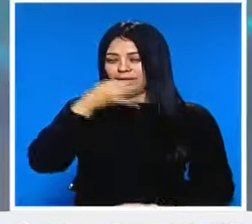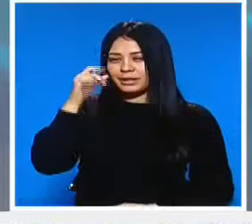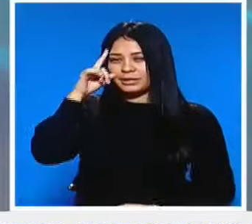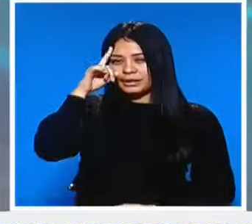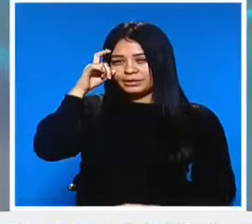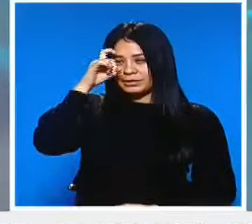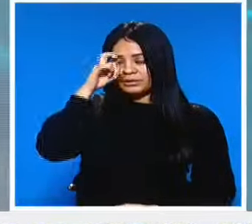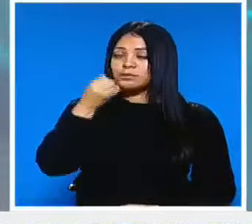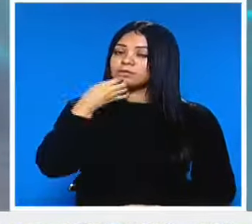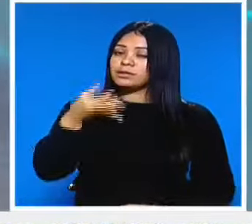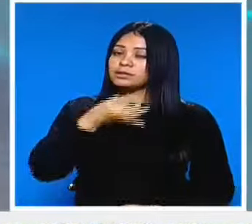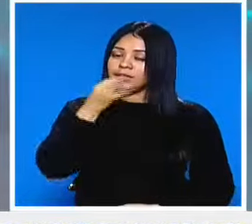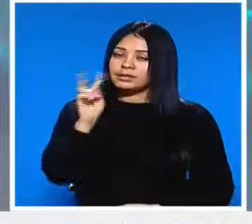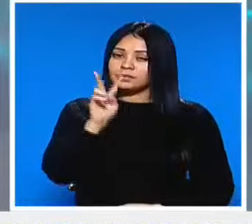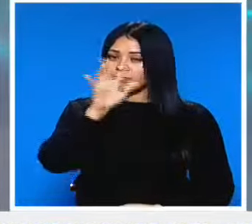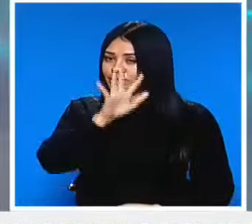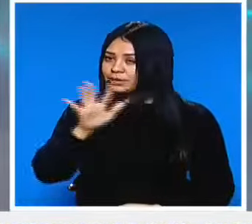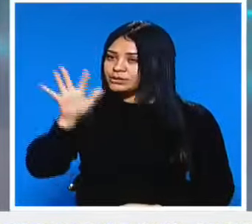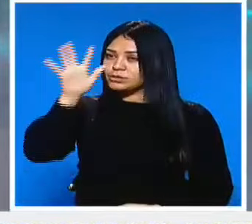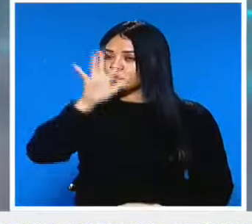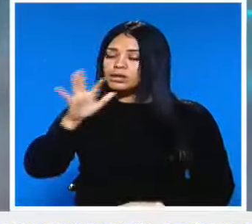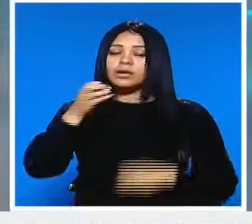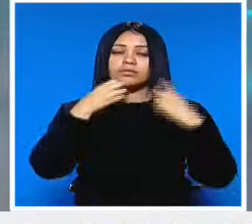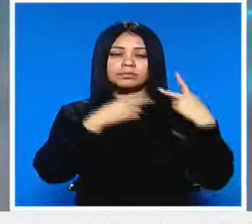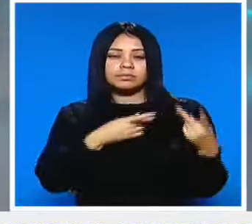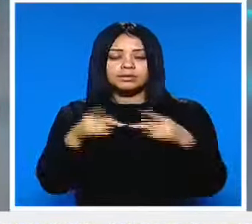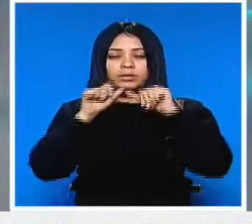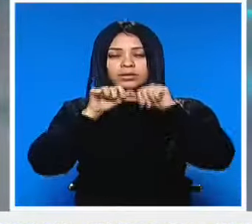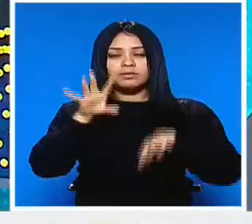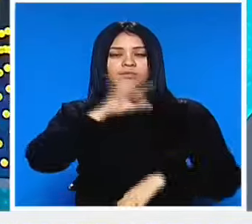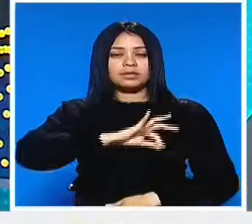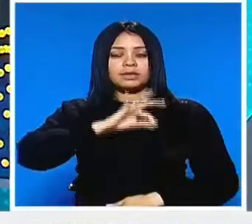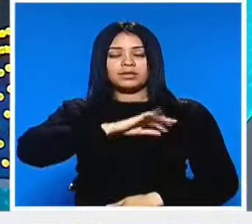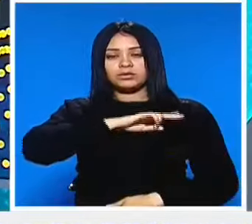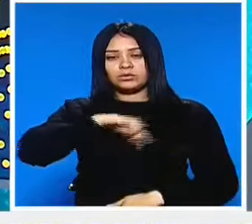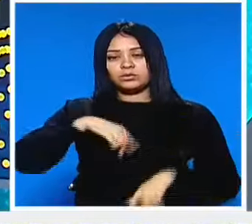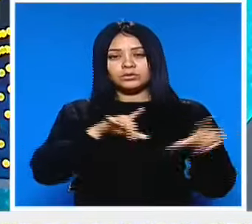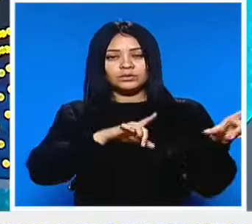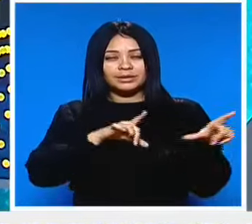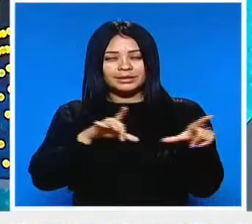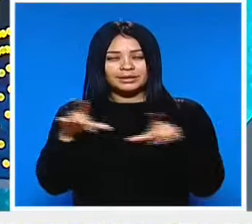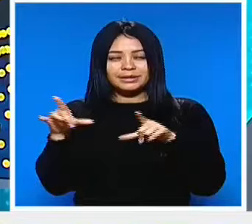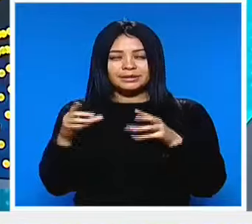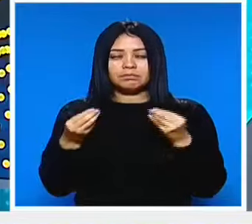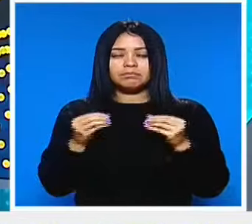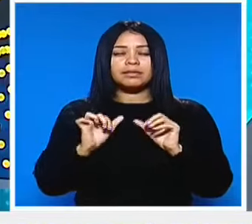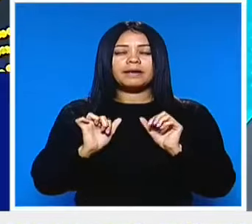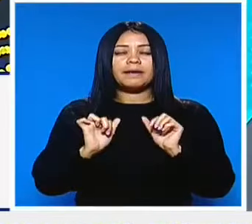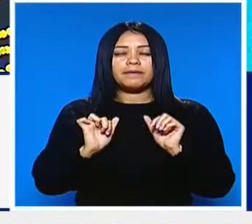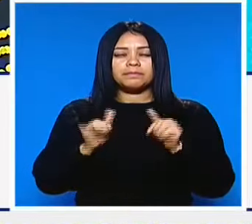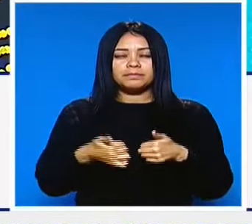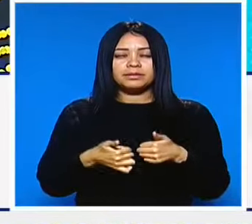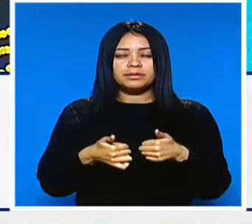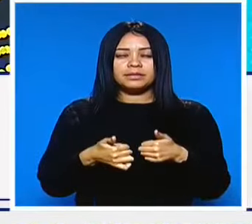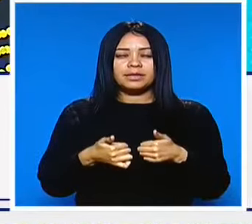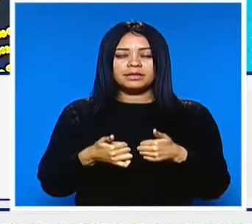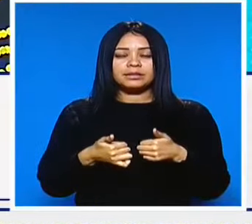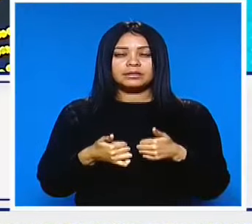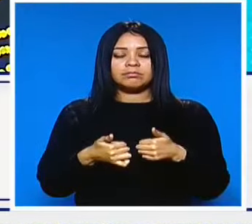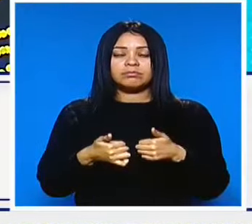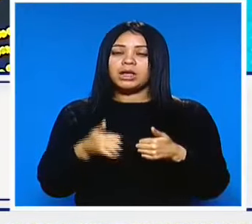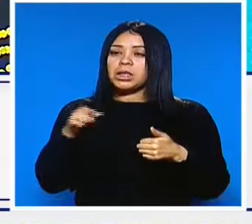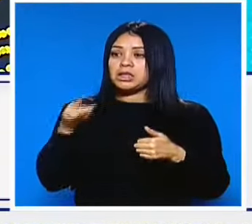Buenas tardes para toda Venezuela. Bienvenidos a Es Viral. Ya nosotros estamos más que listos para iniciar nuestra sección después